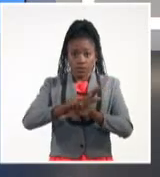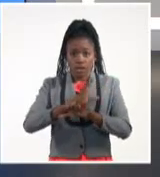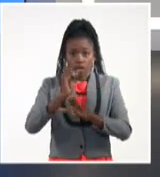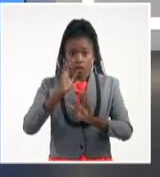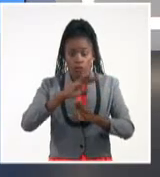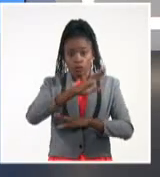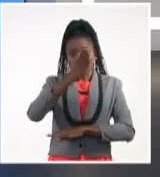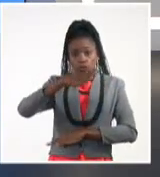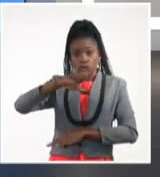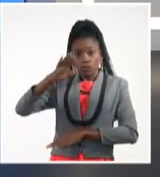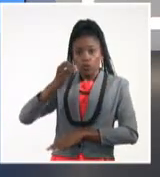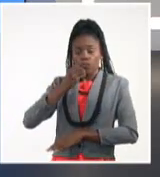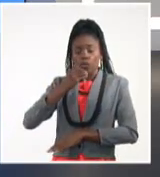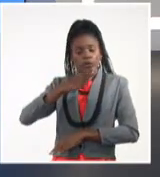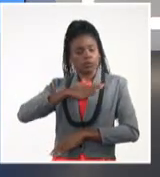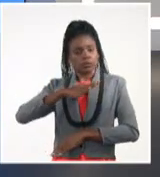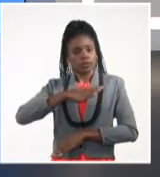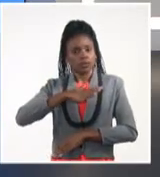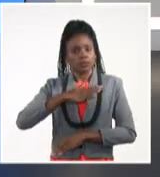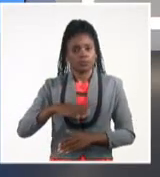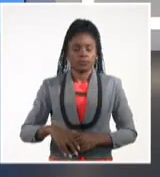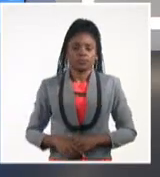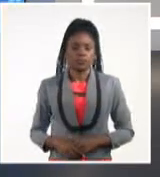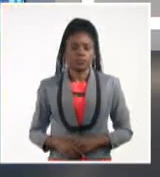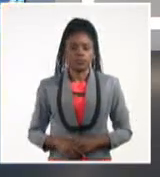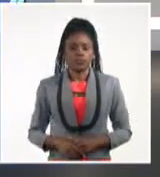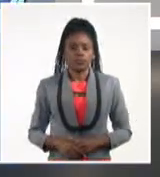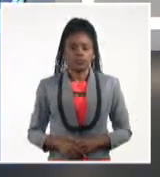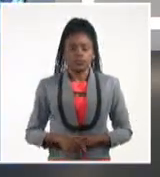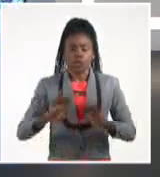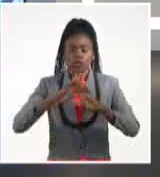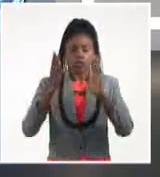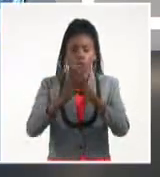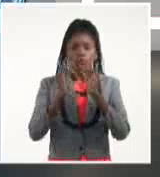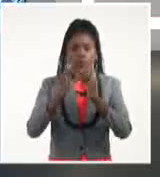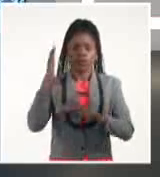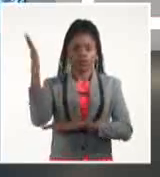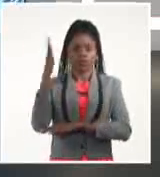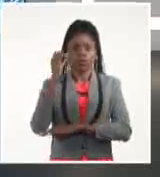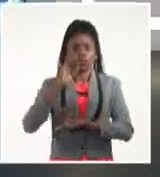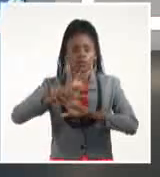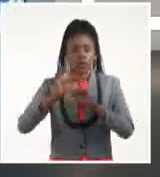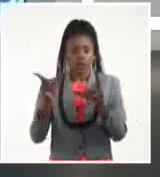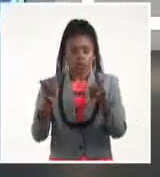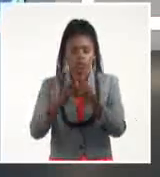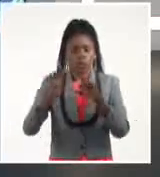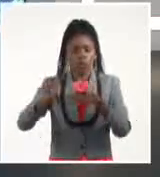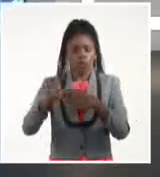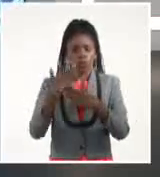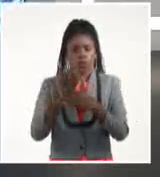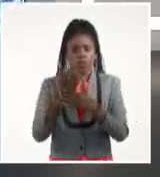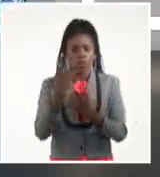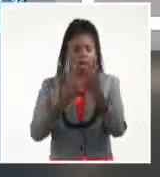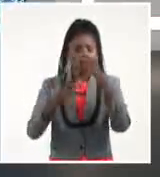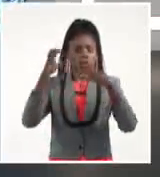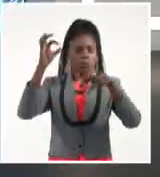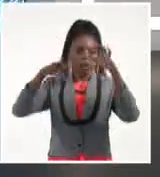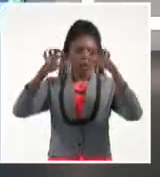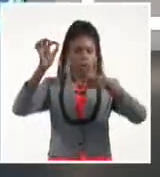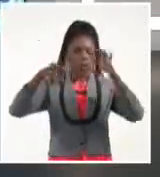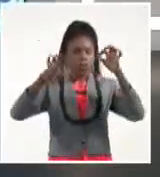mar tranquila en el resto de los litorales. Esto es todo en cuanto a tiempo, mis amigos. En resumen, una jornada con algunos chubascos